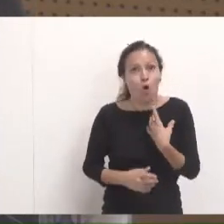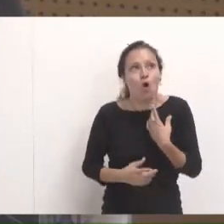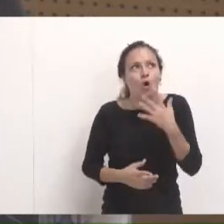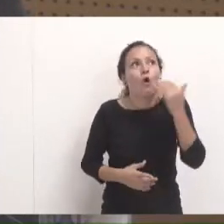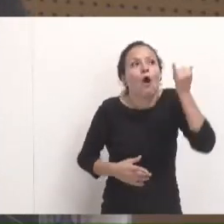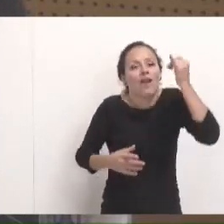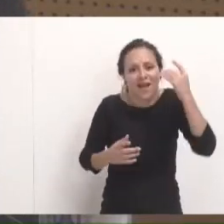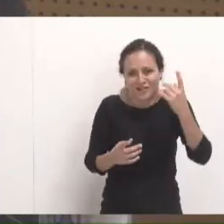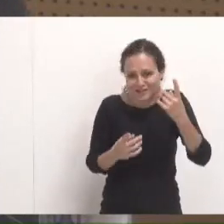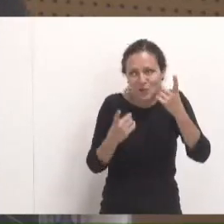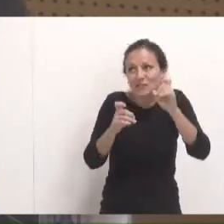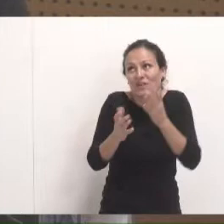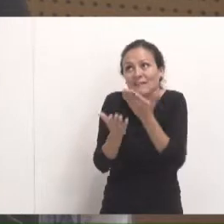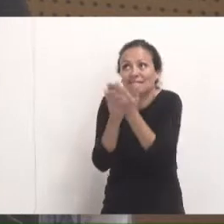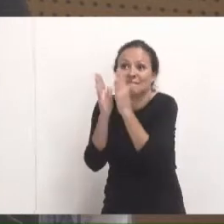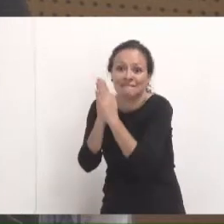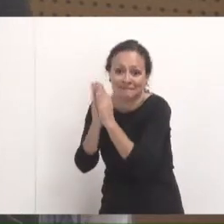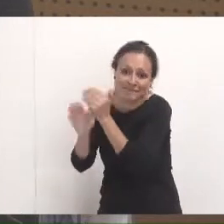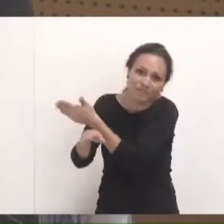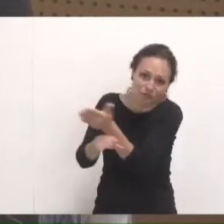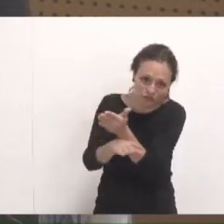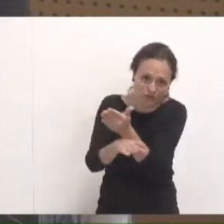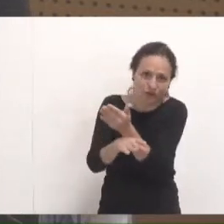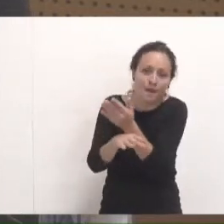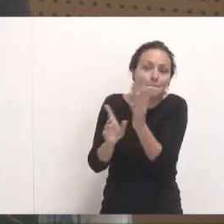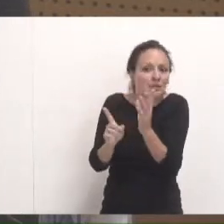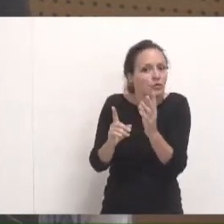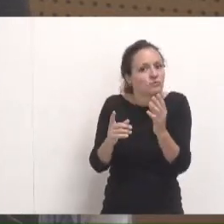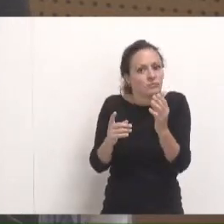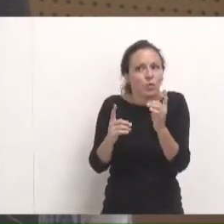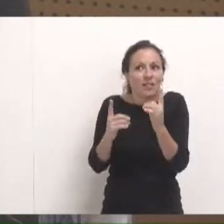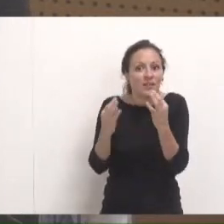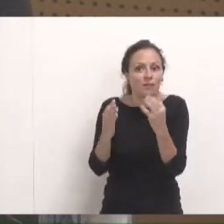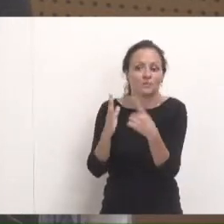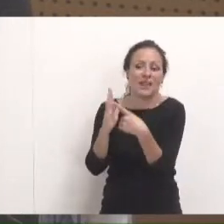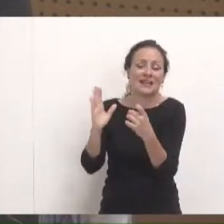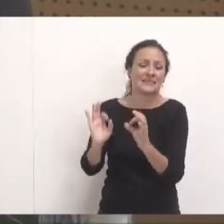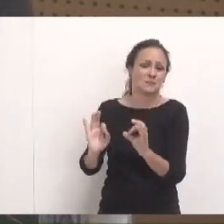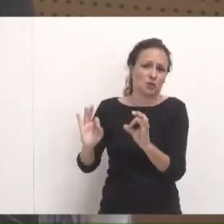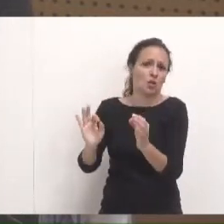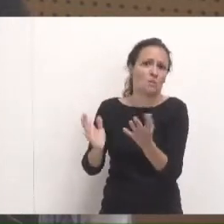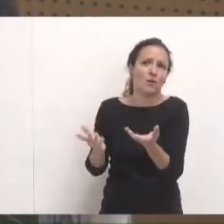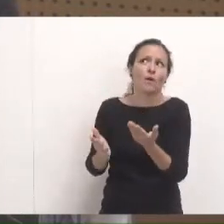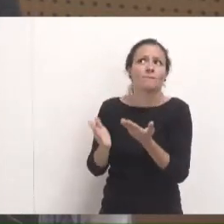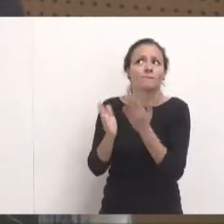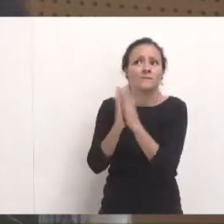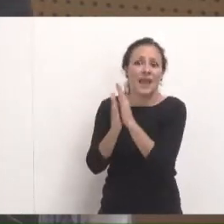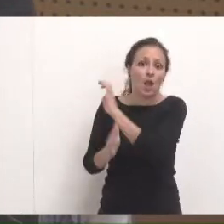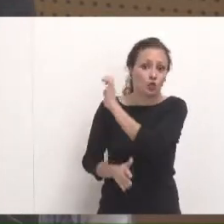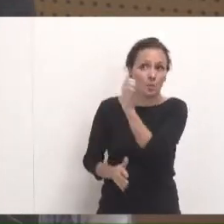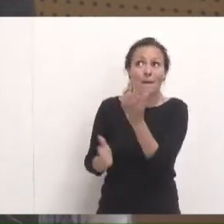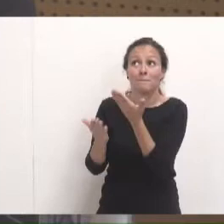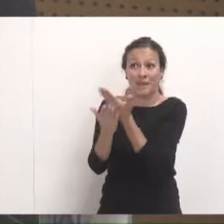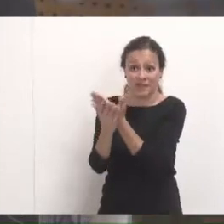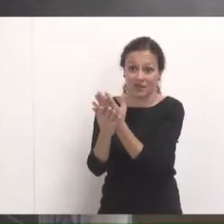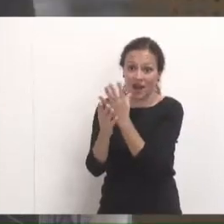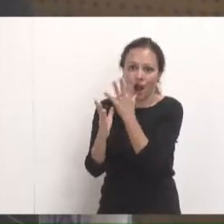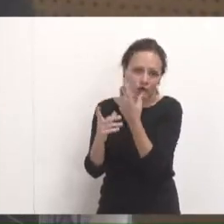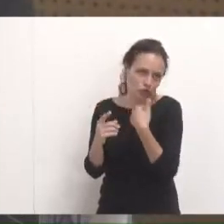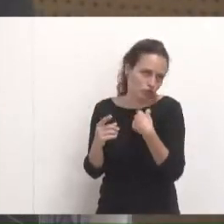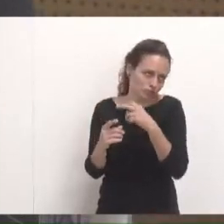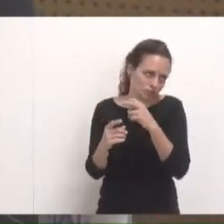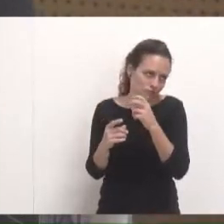hacer, ¿no? Yo creo que esa es una excepción y una prórroga que es importante pedirle a la Unión Europea, no otras, en las que no voy a entrar ahora, en aras